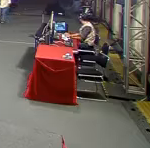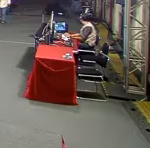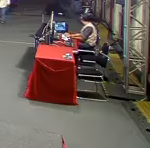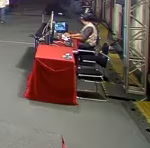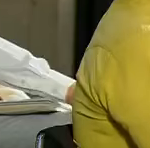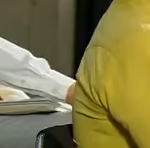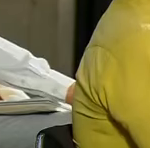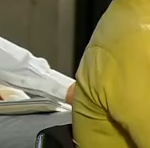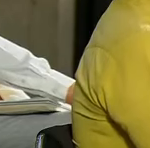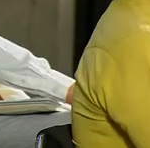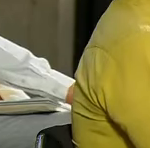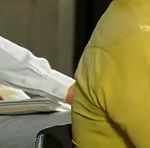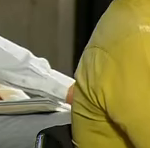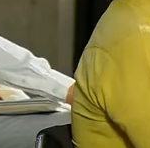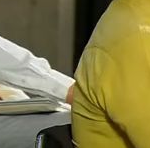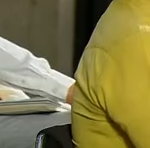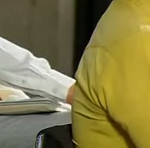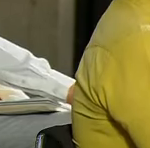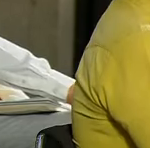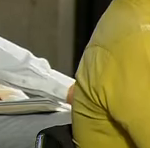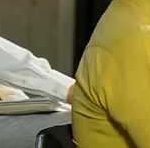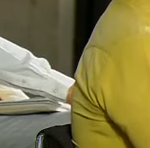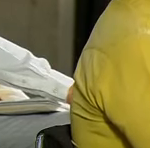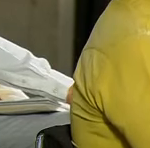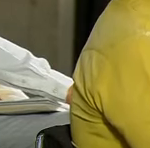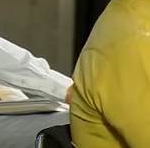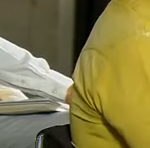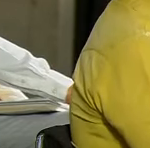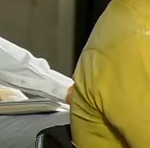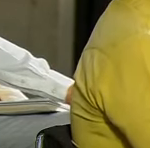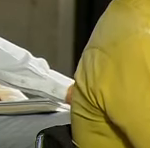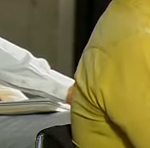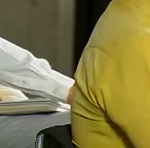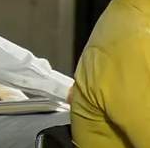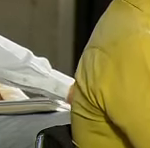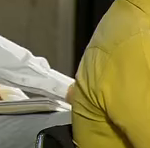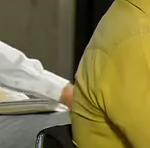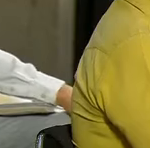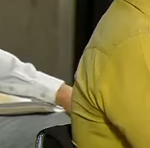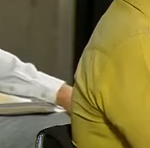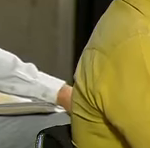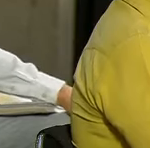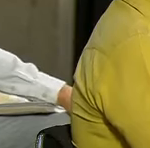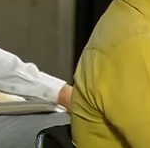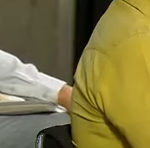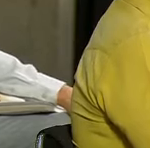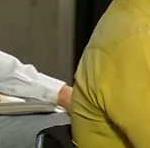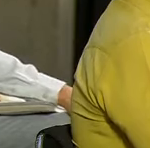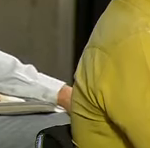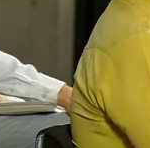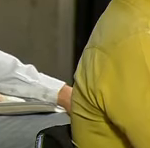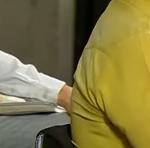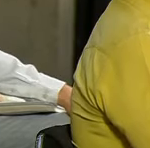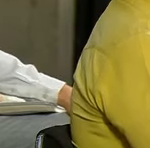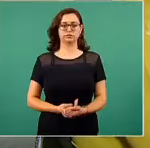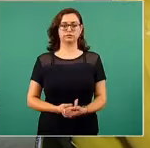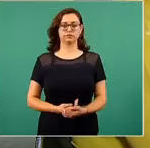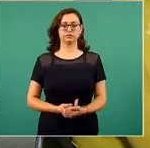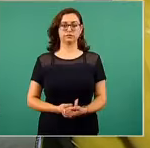centraron, sus campañas se centraron en descalificar tanto el control de la pandemia como la situación de la